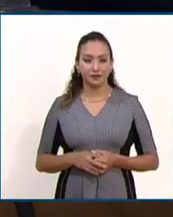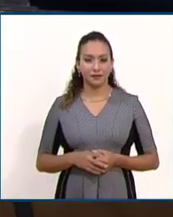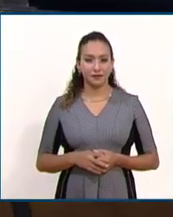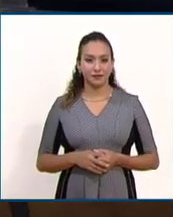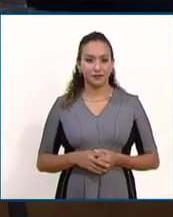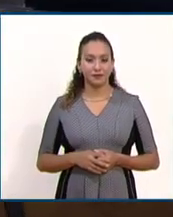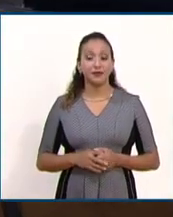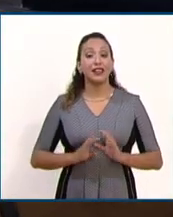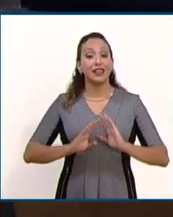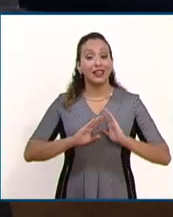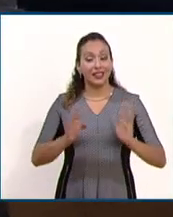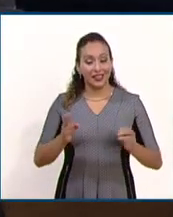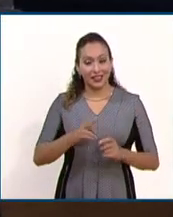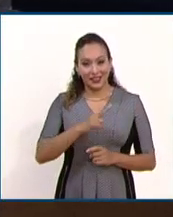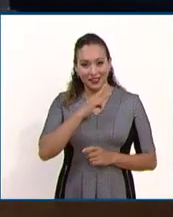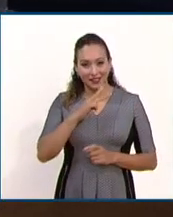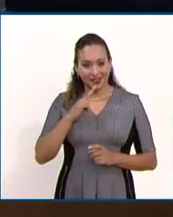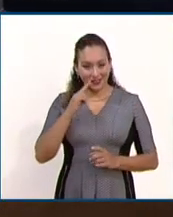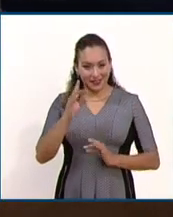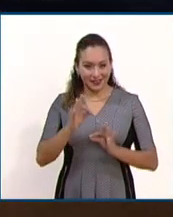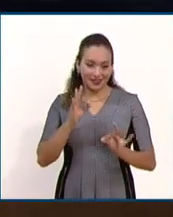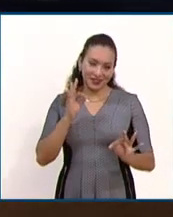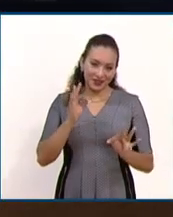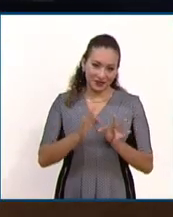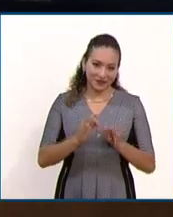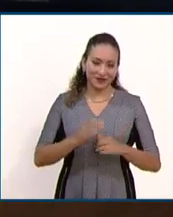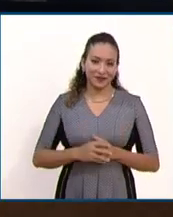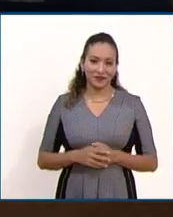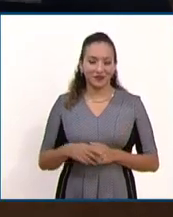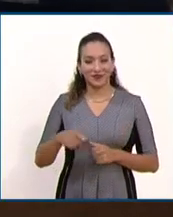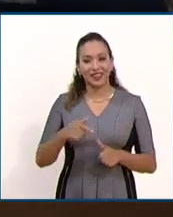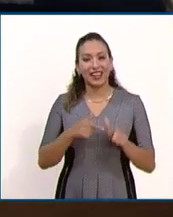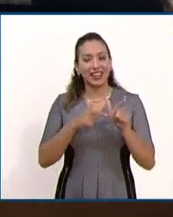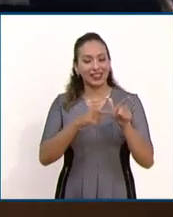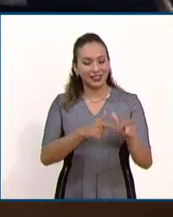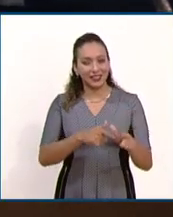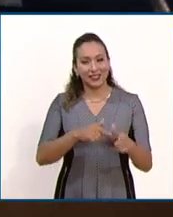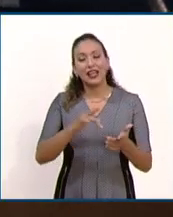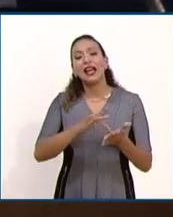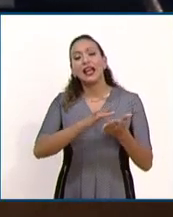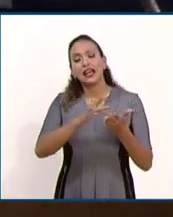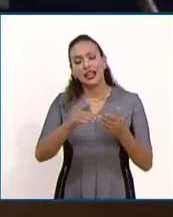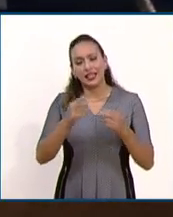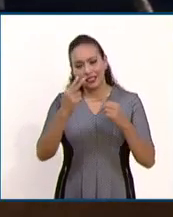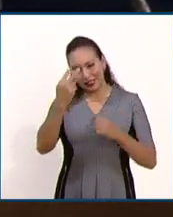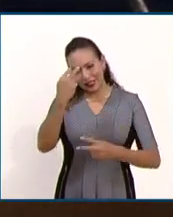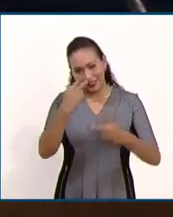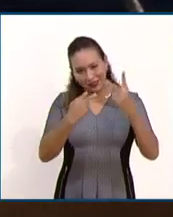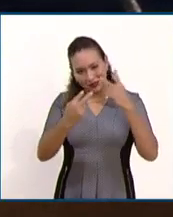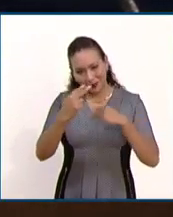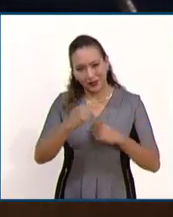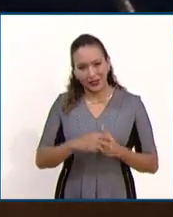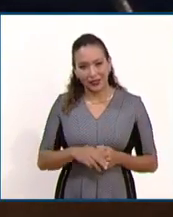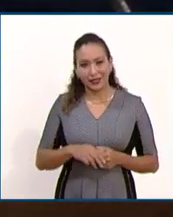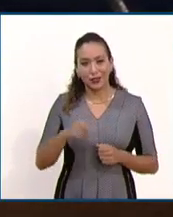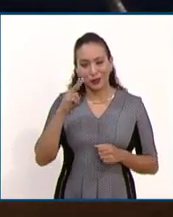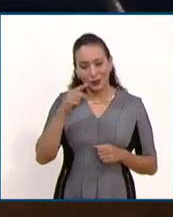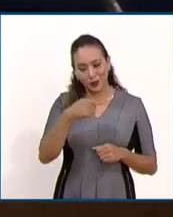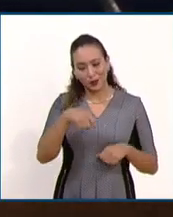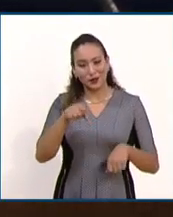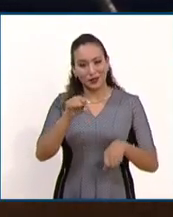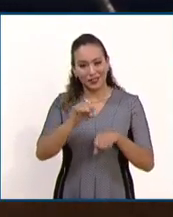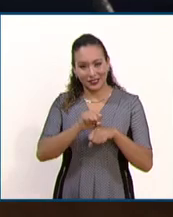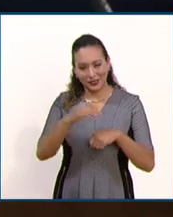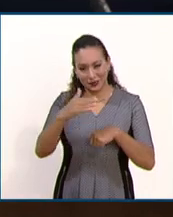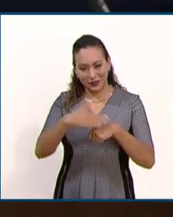Y es así como llegamos al final de este semanario judicial, como siempre agradeciendo su compañía e invitándole a mantenerse aquí en la señal del canal del